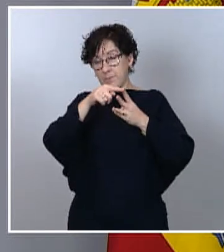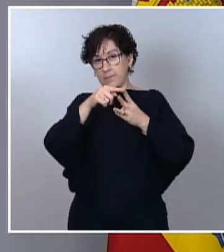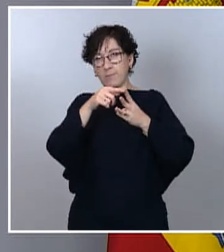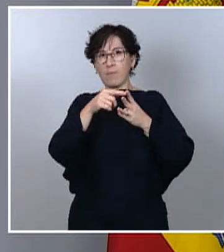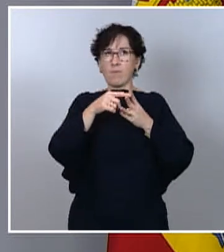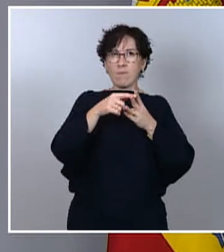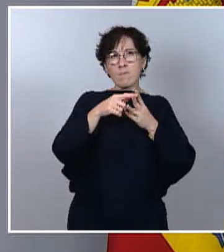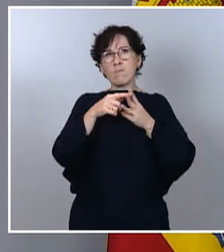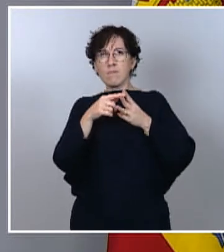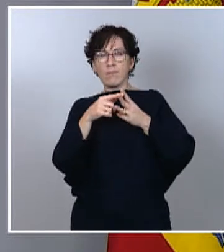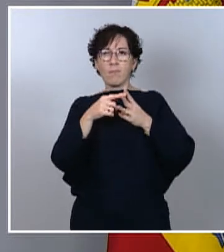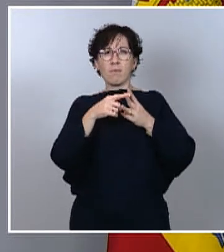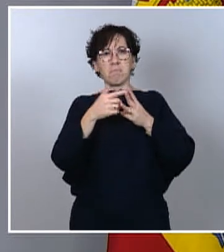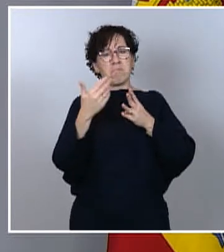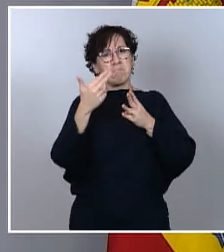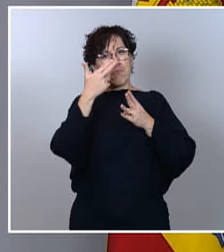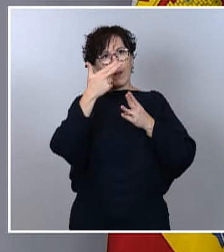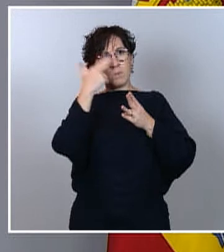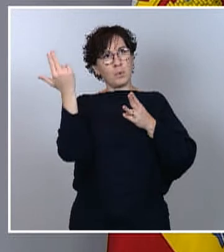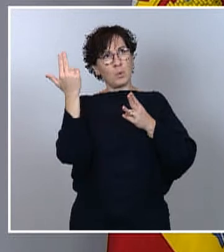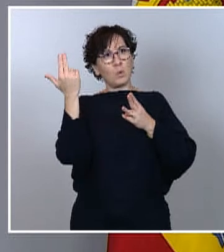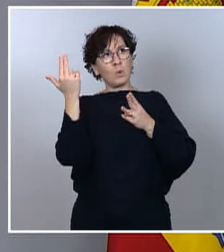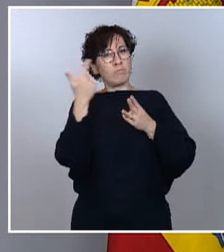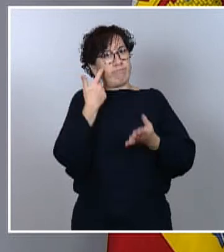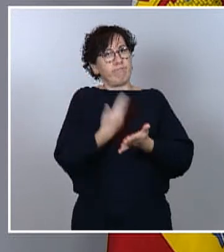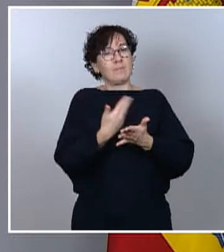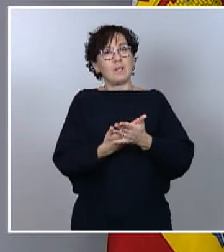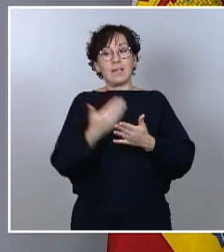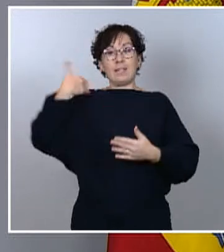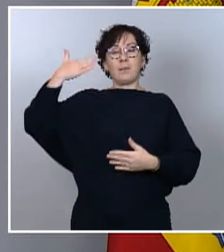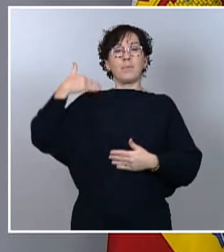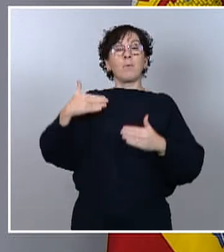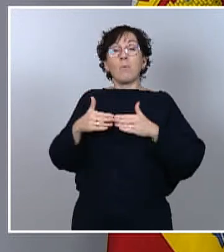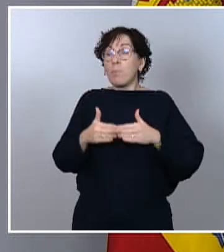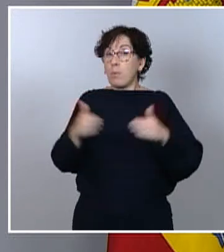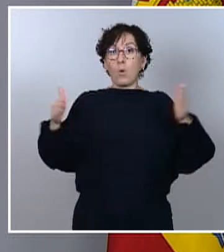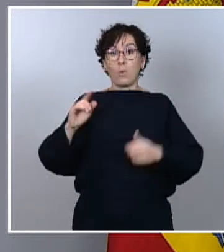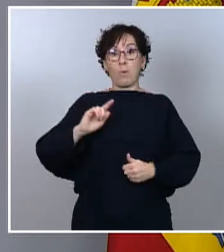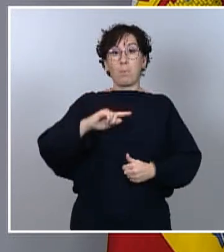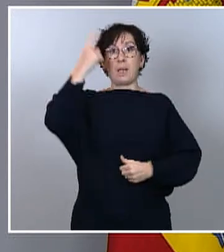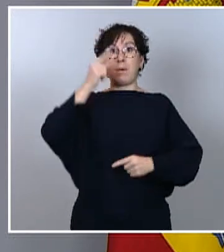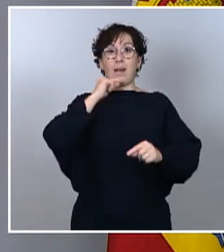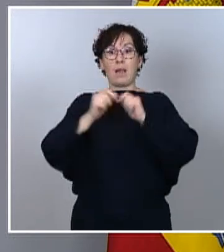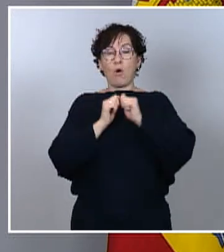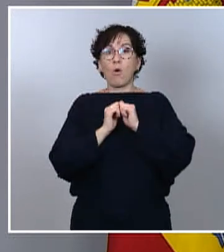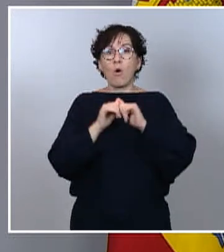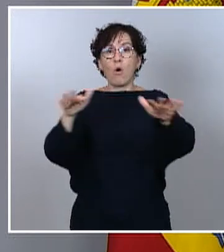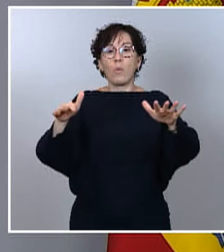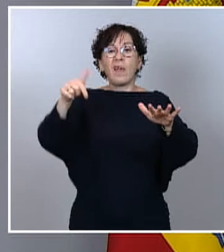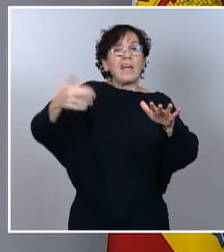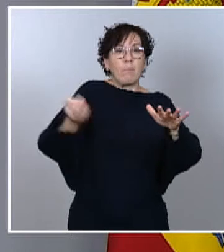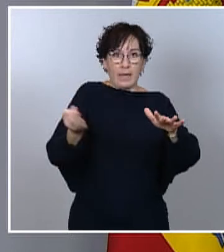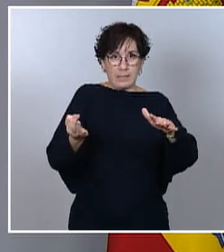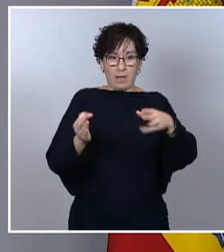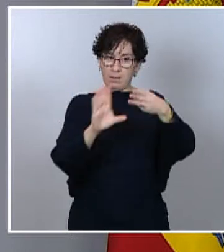bastante precisión lo que ha ocurrido en España durante la primera onda epidémica que hemos sufrido por el nuevo coronavirus, mientras que esta 4ª